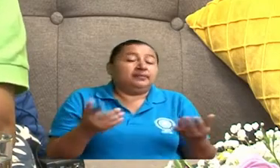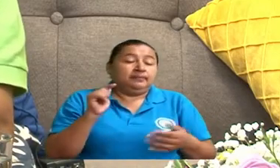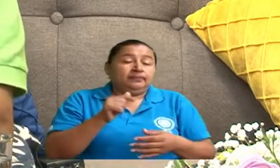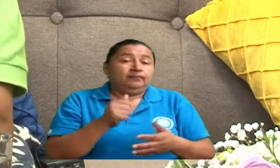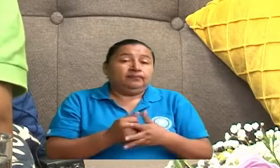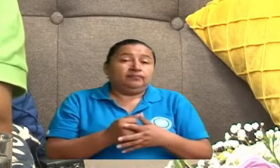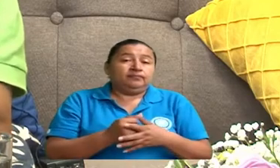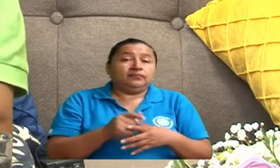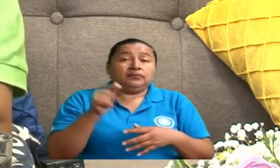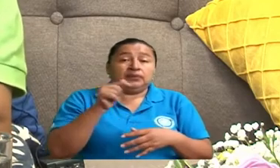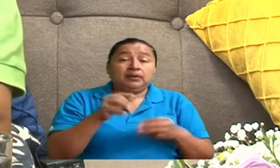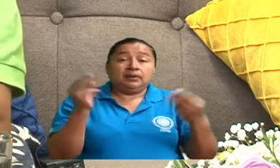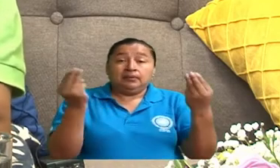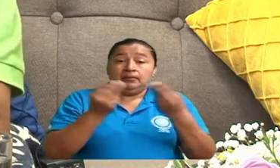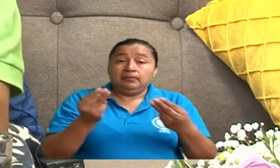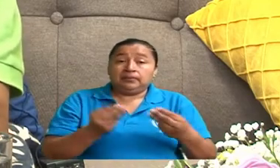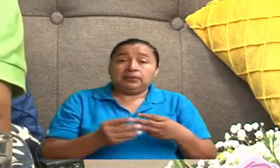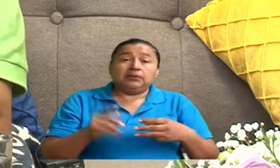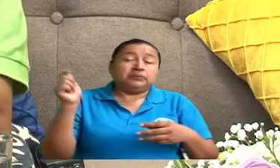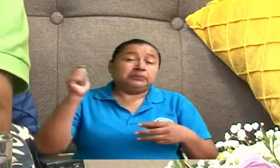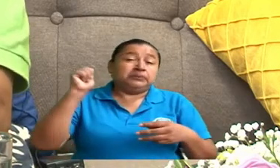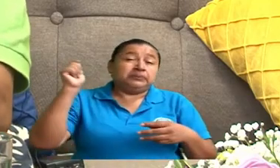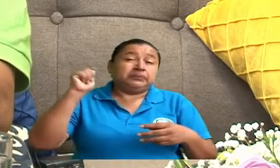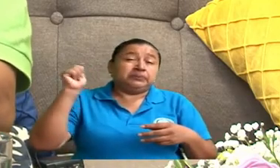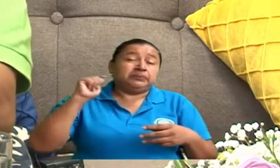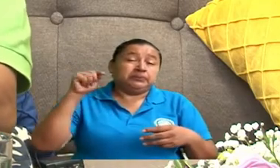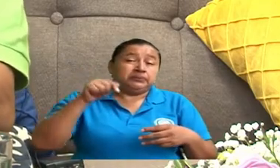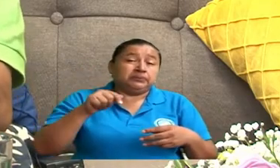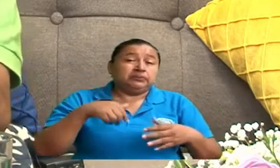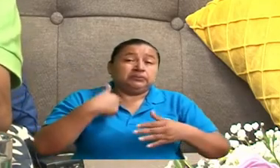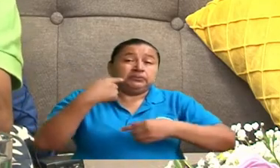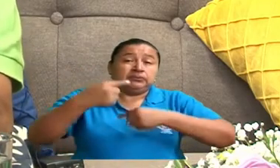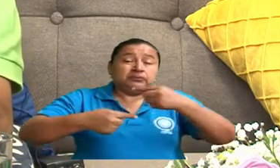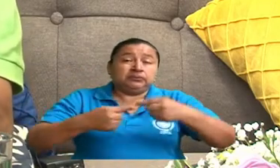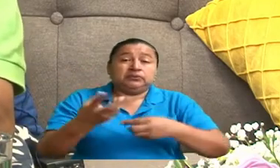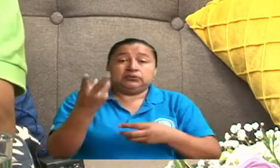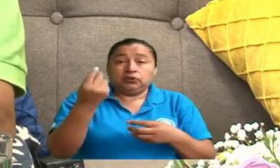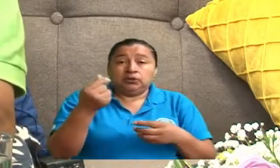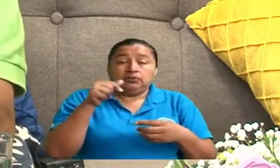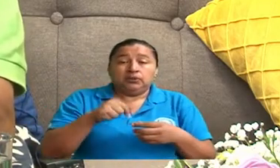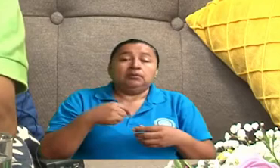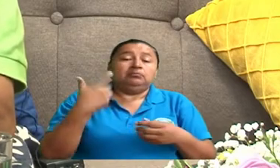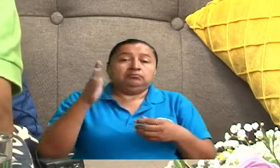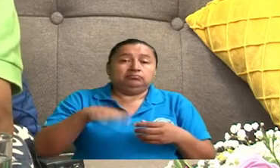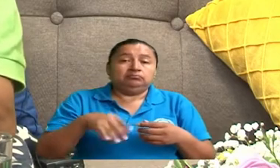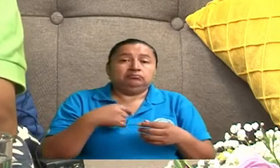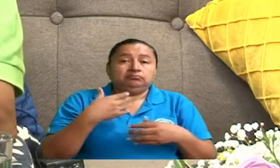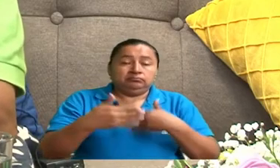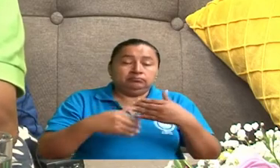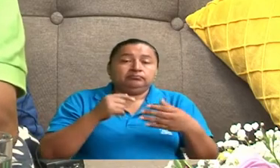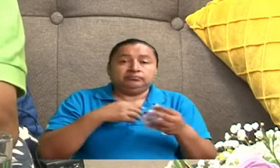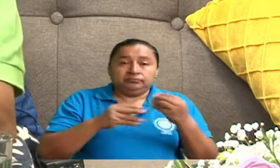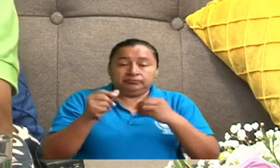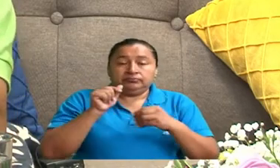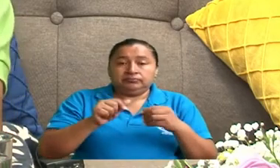Que esto es un material que dentro de la economía circular, que ahí vamos a hablar un poco de